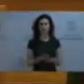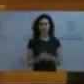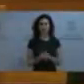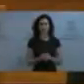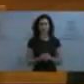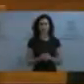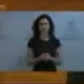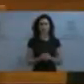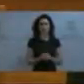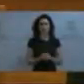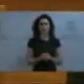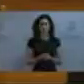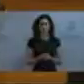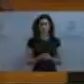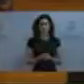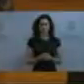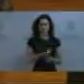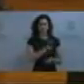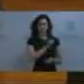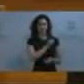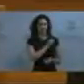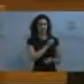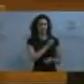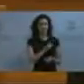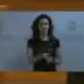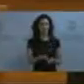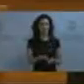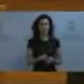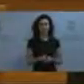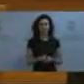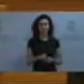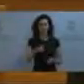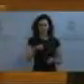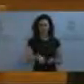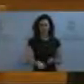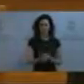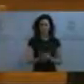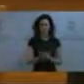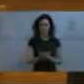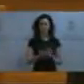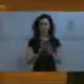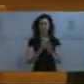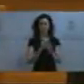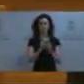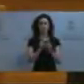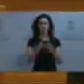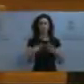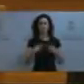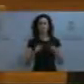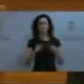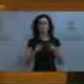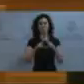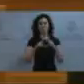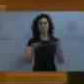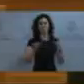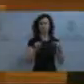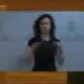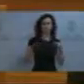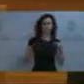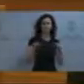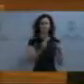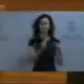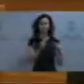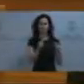usted me reclama, venimos a comentar aquí, el del transporte sanitario en Occidente. Bien, en principio